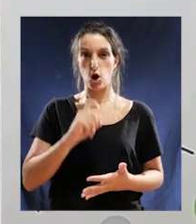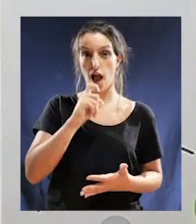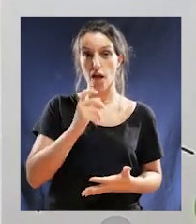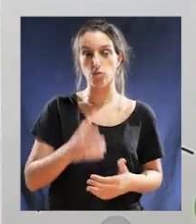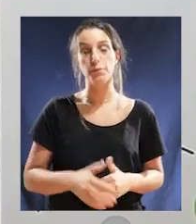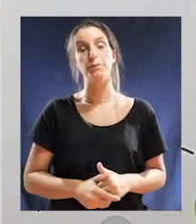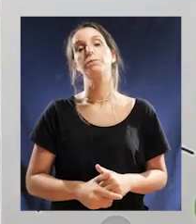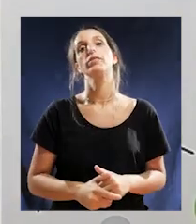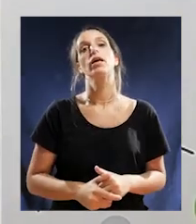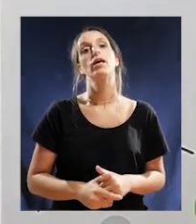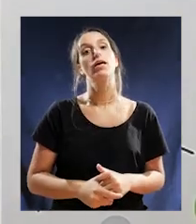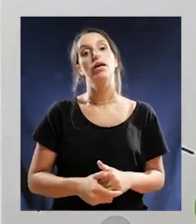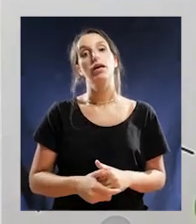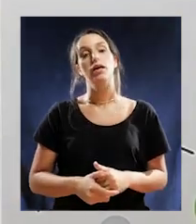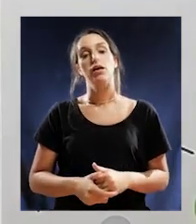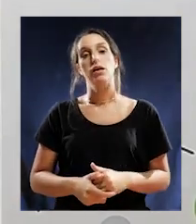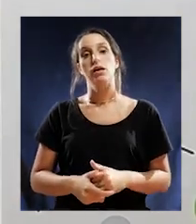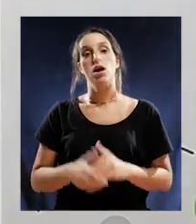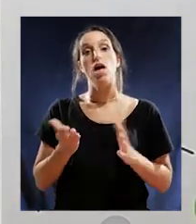enojados